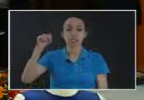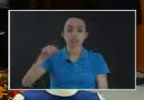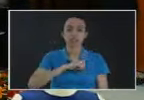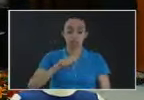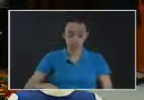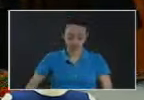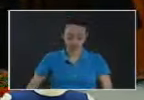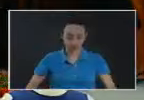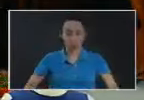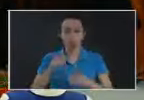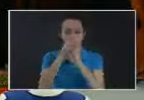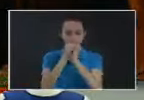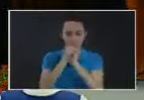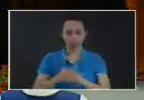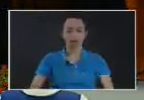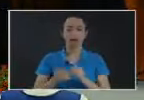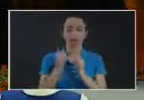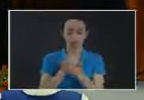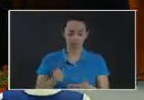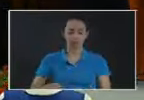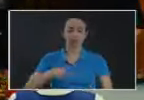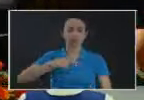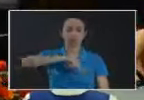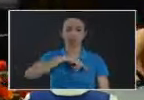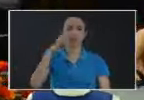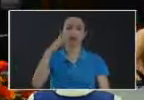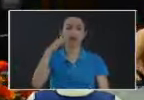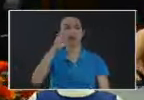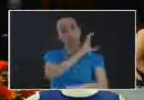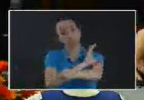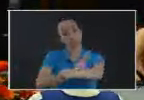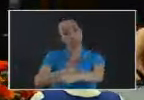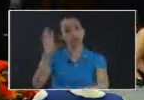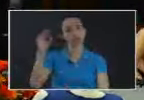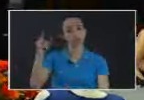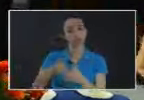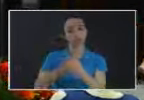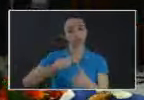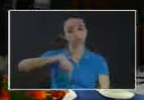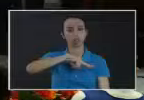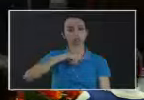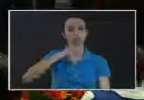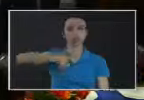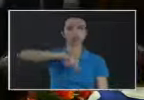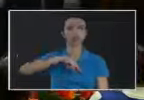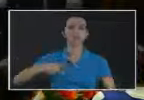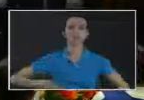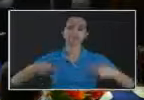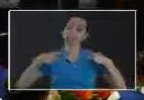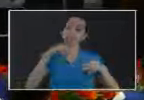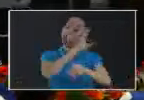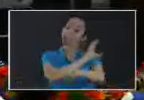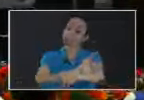Oramos, amén, que nuestro Padre nos siga hablando y que nuestra vida siga cambiando.